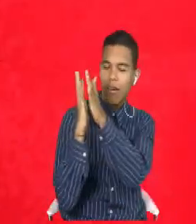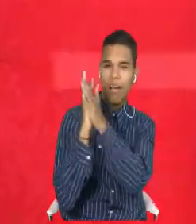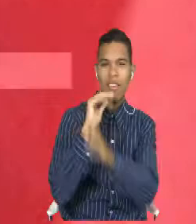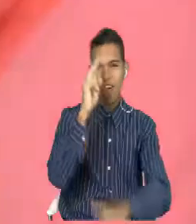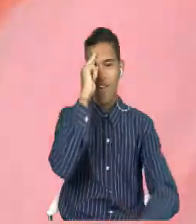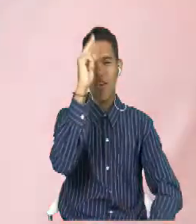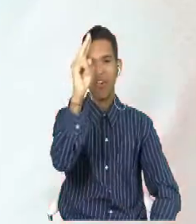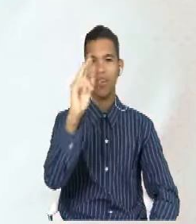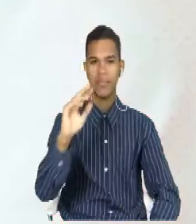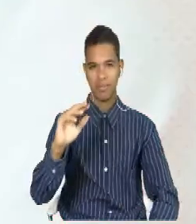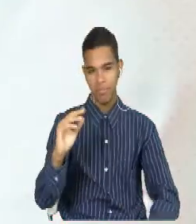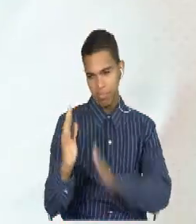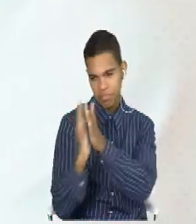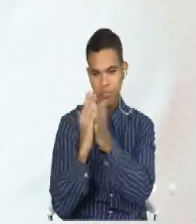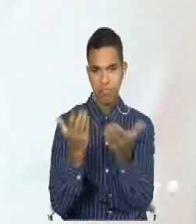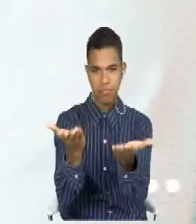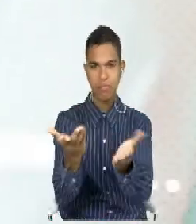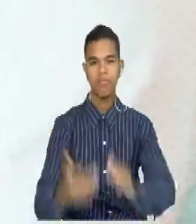Jenny.